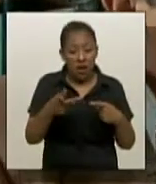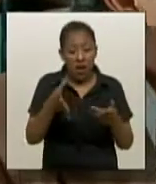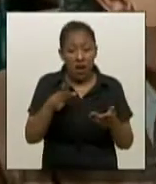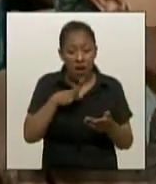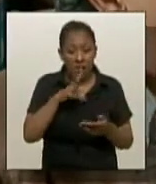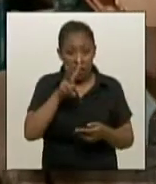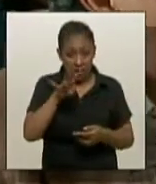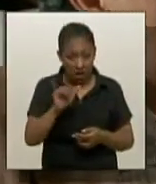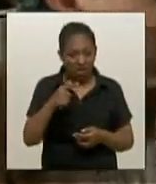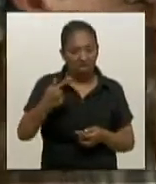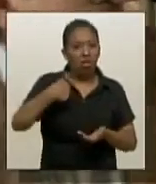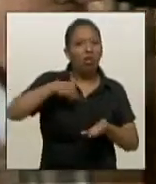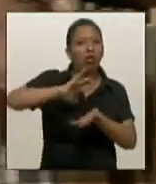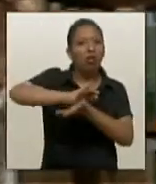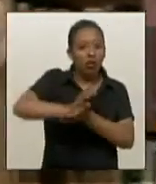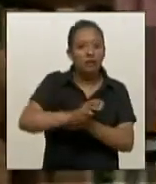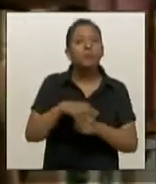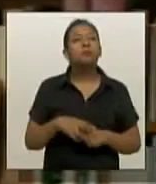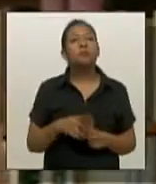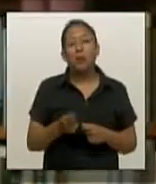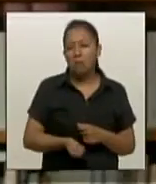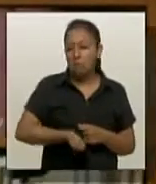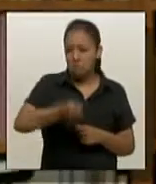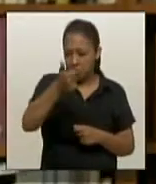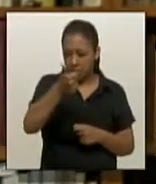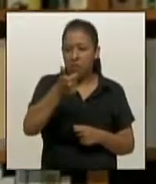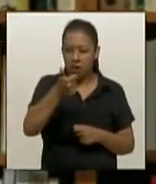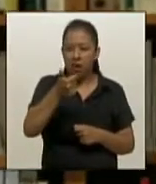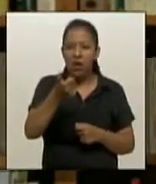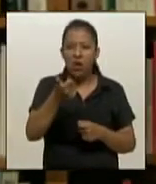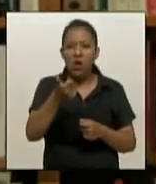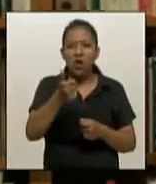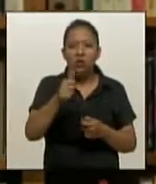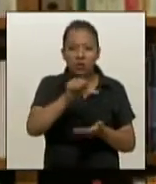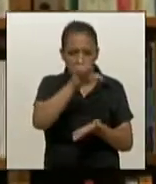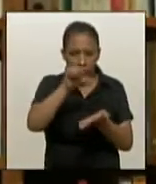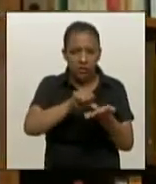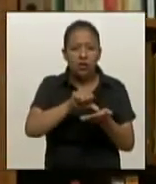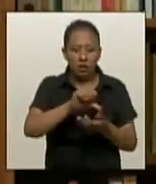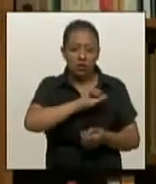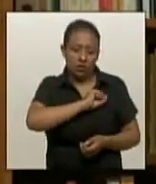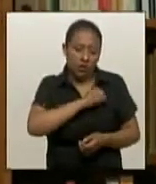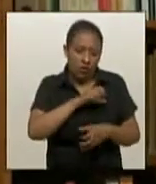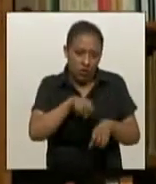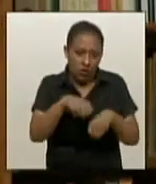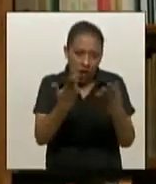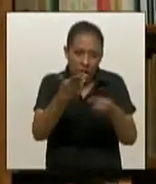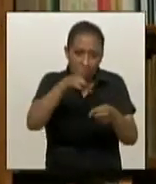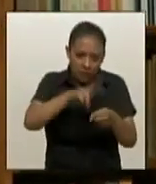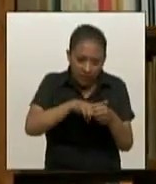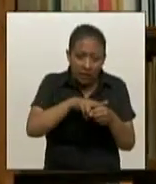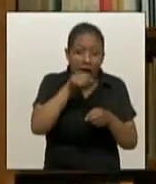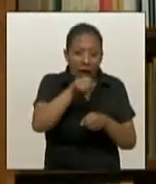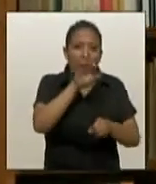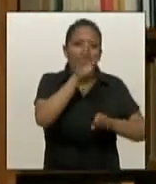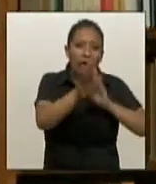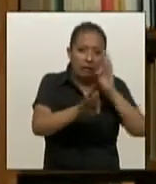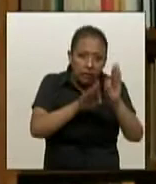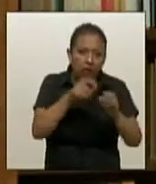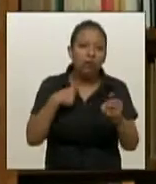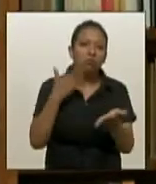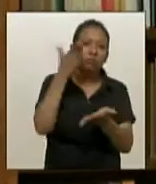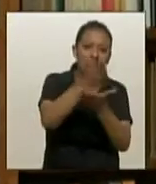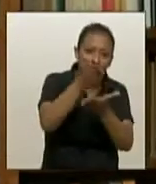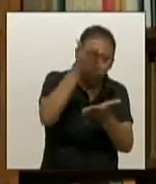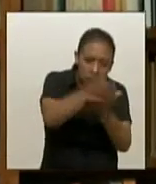VIH son discriminadas? Bueno, está en primer lugar los centros de salud, es obvio, porque ahí es donde se atienden, ¿no? Ahí es donde